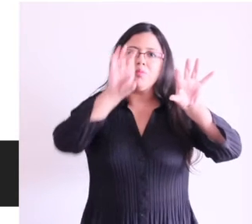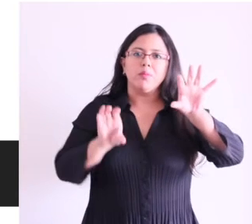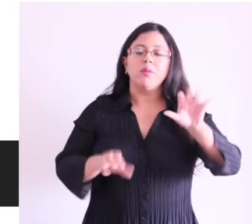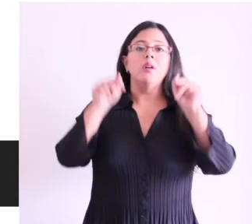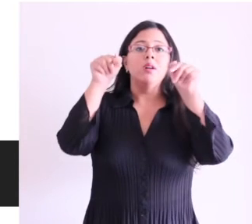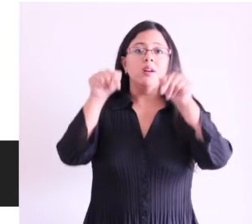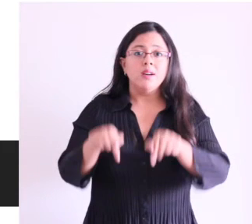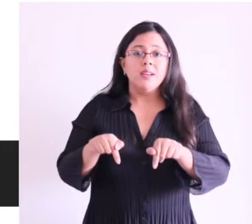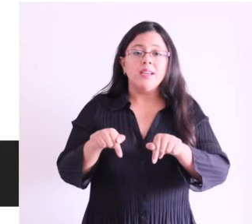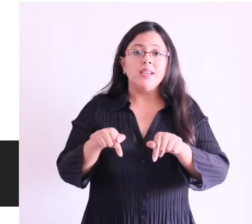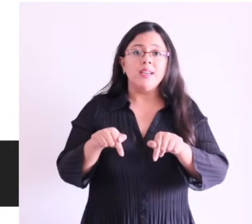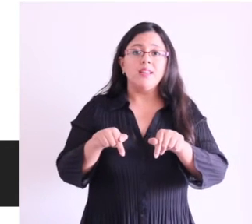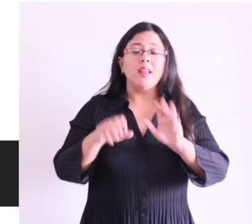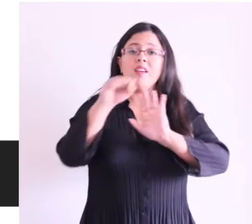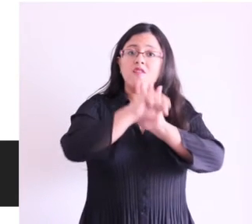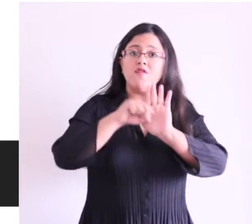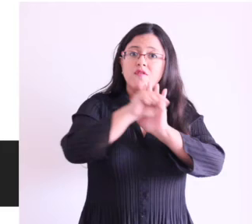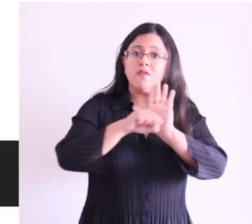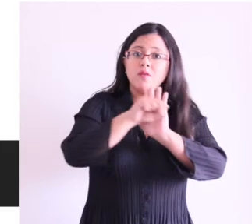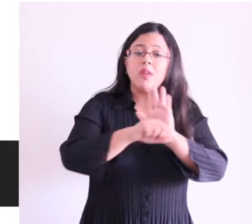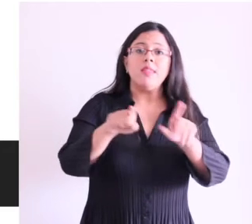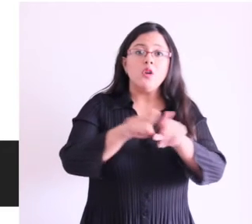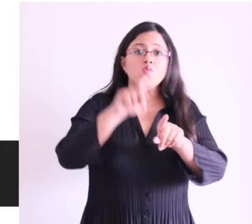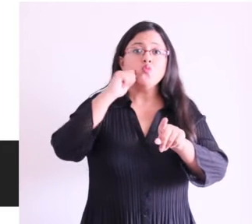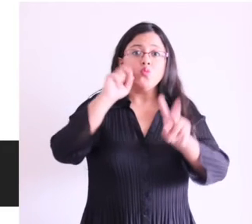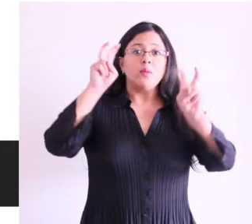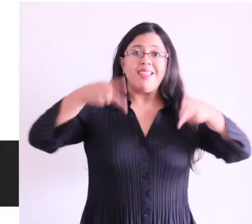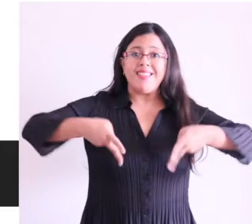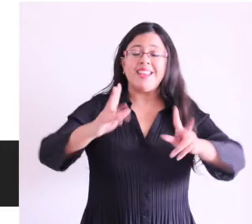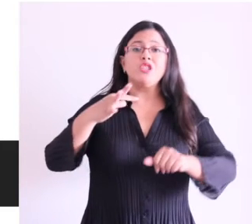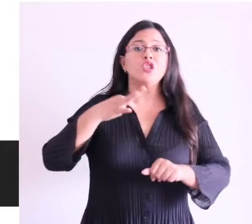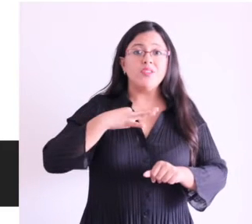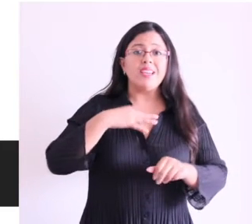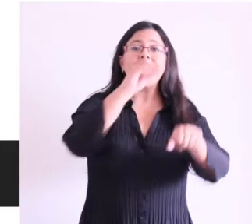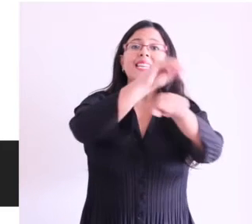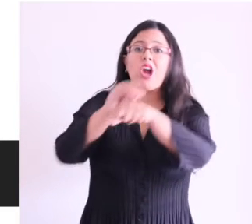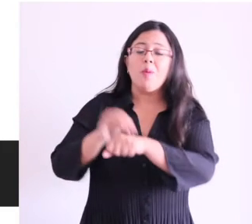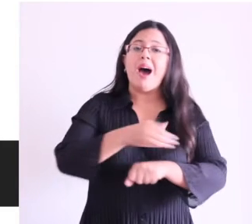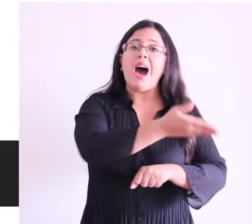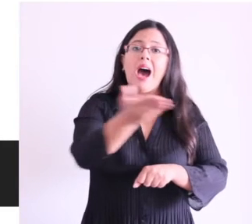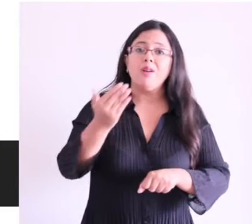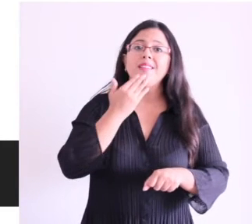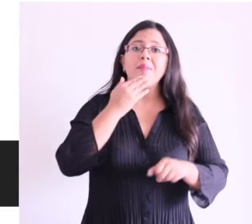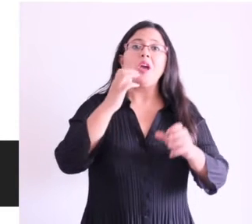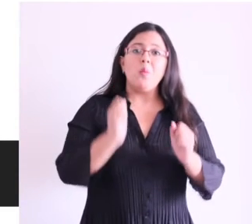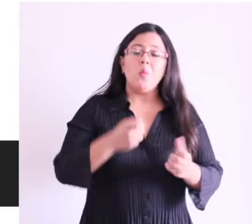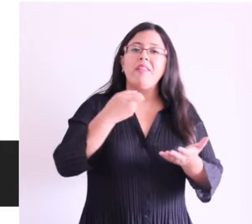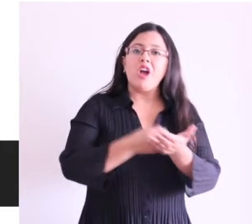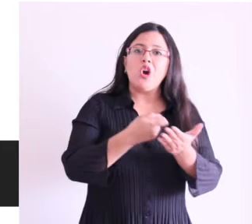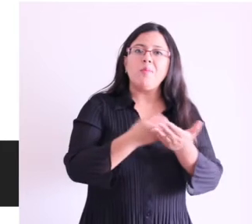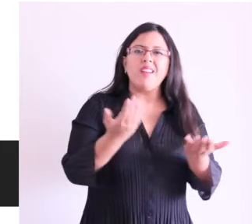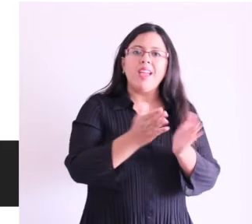trata esta cápsula de contenidos del derecho civil, les recomendamos también que puedan comprar